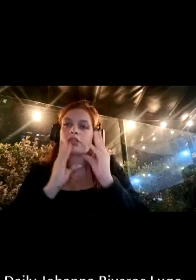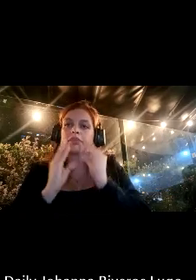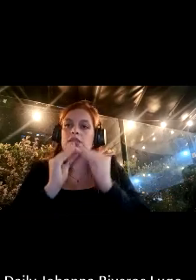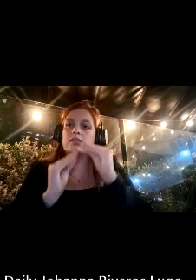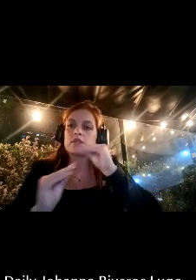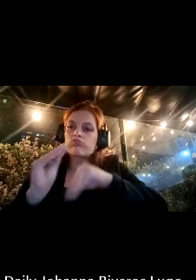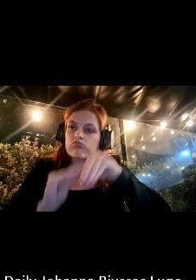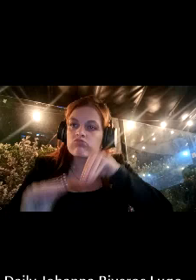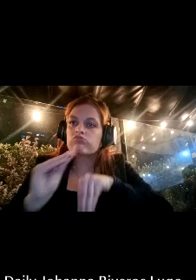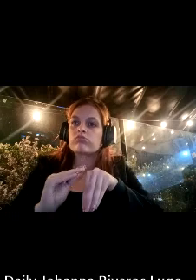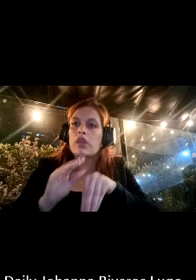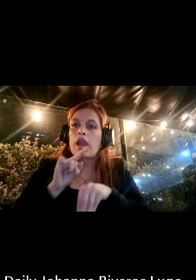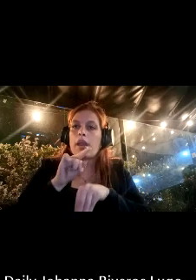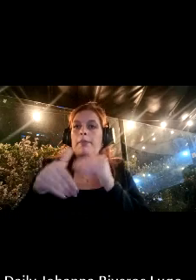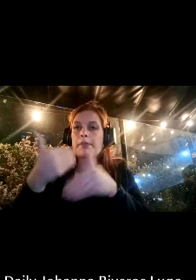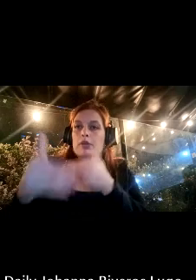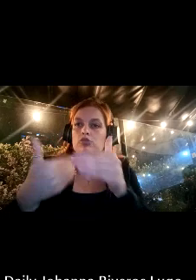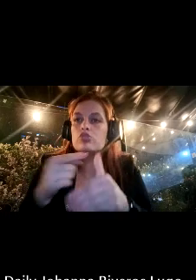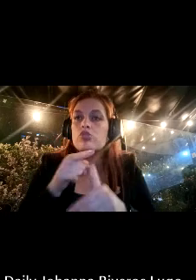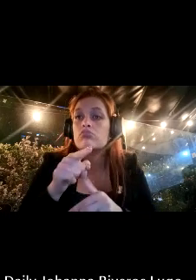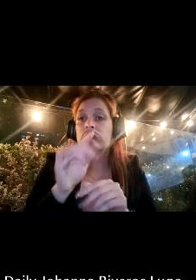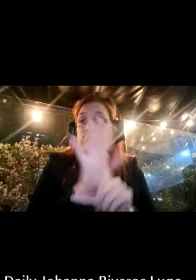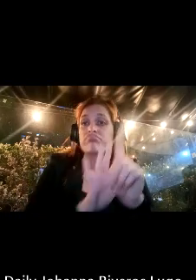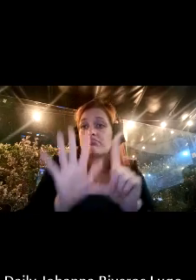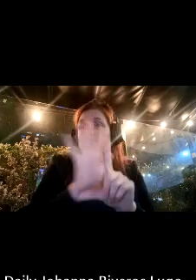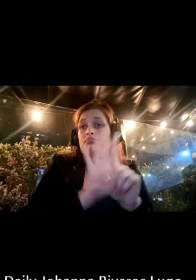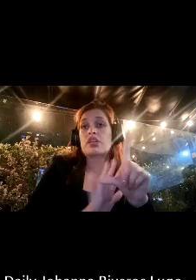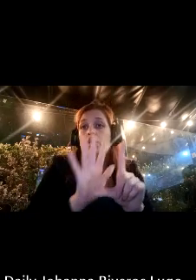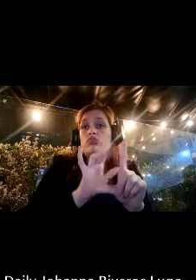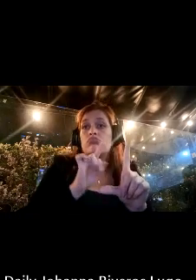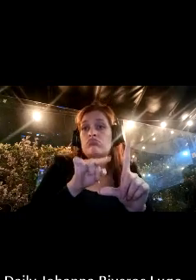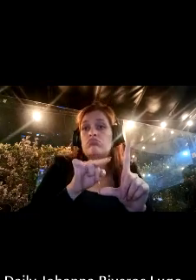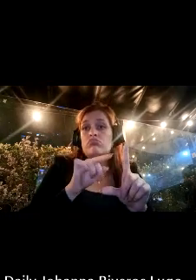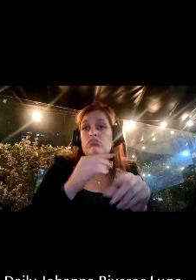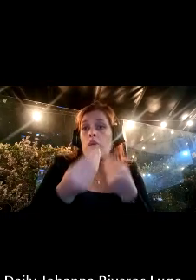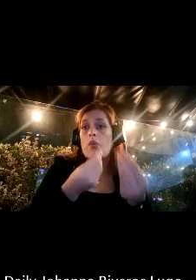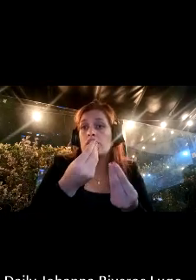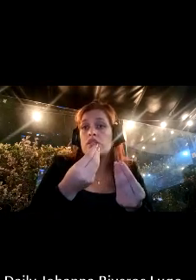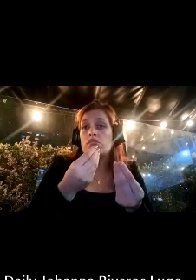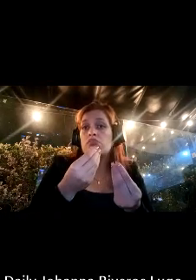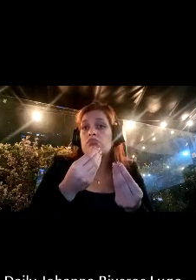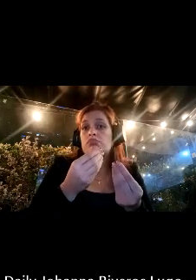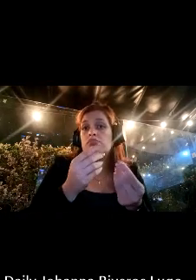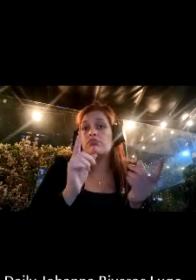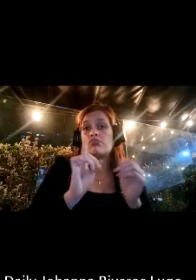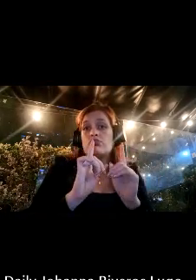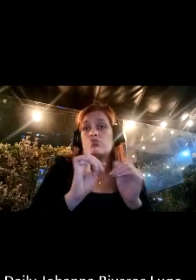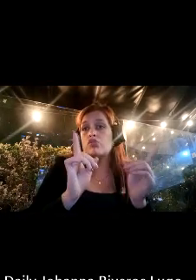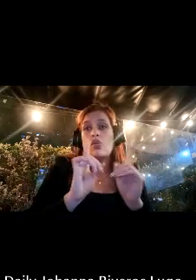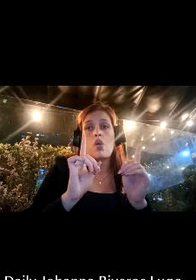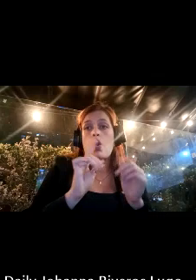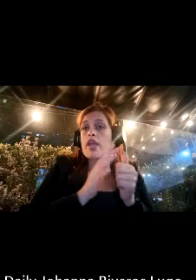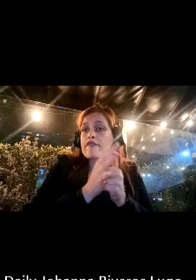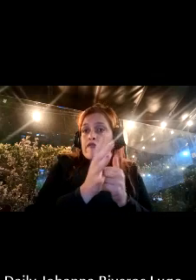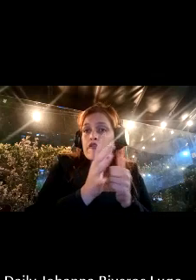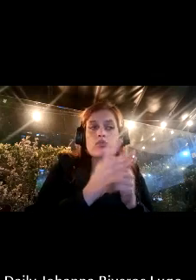no vamos a hacer un video, sino que vamos a hacer es un informe de laboratorio con cálculos